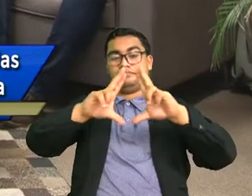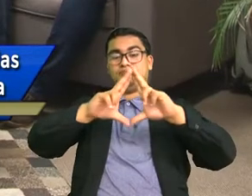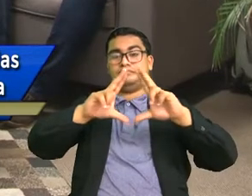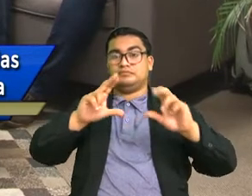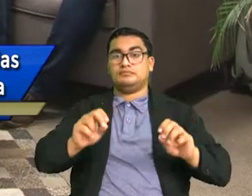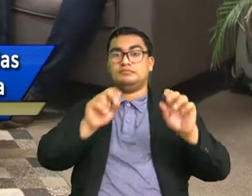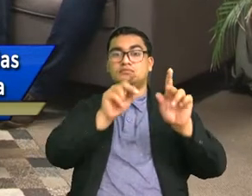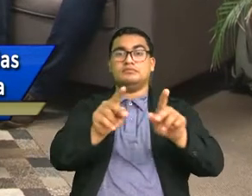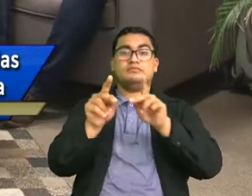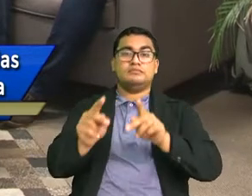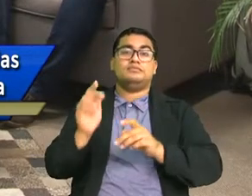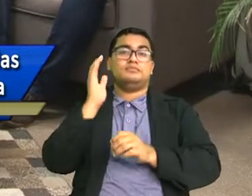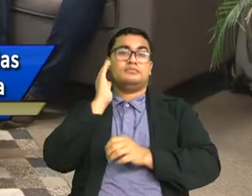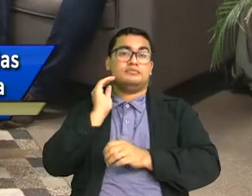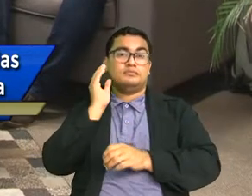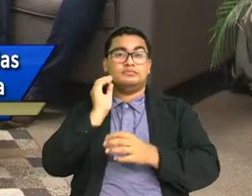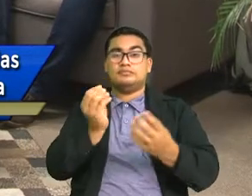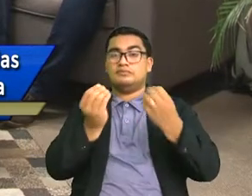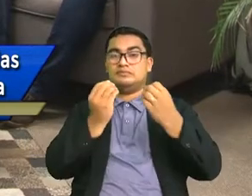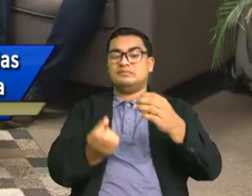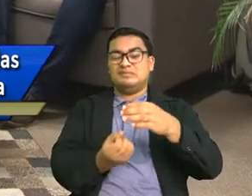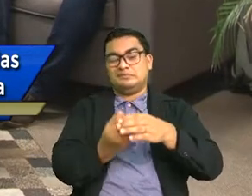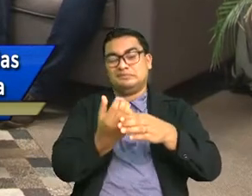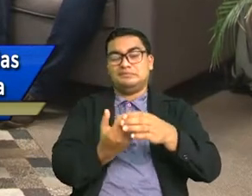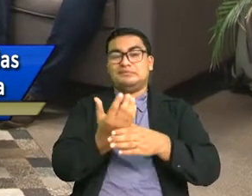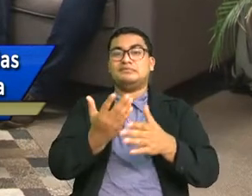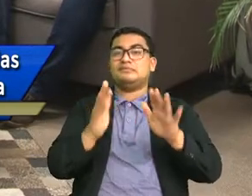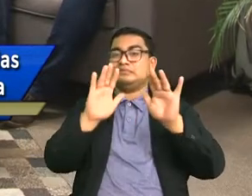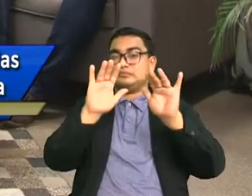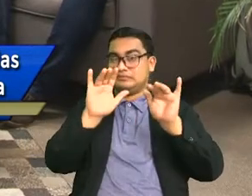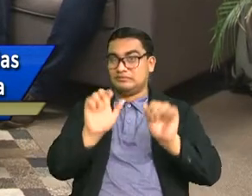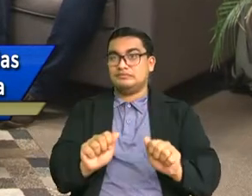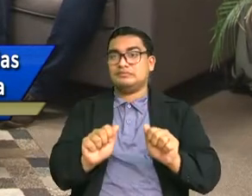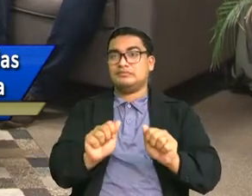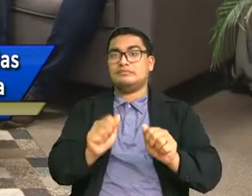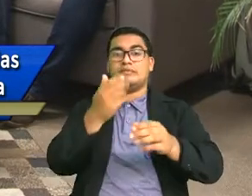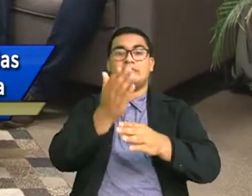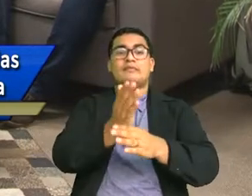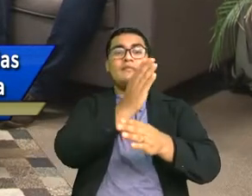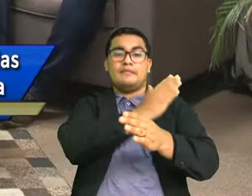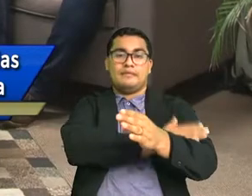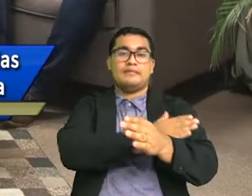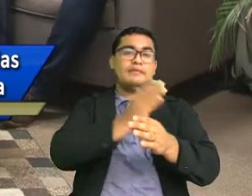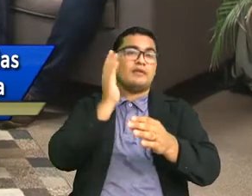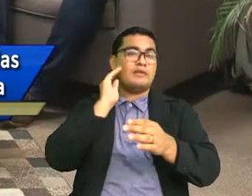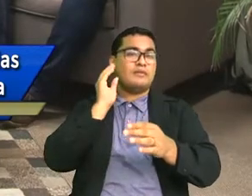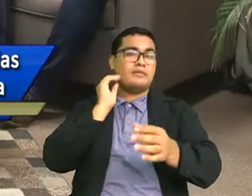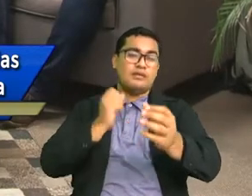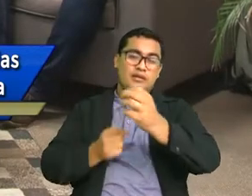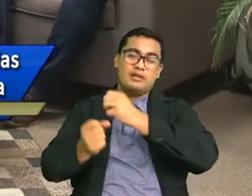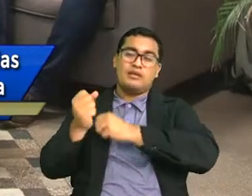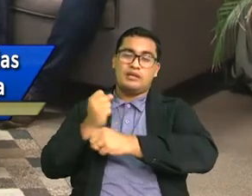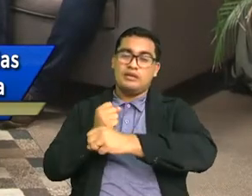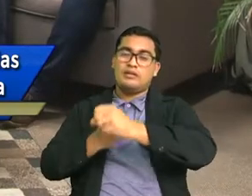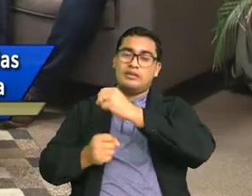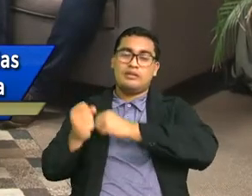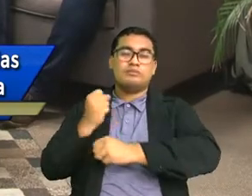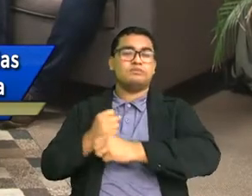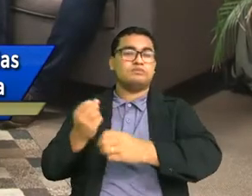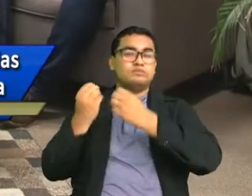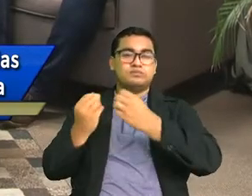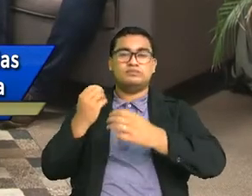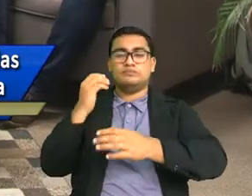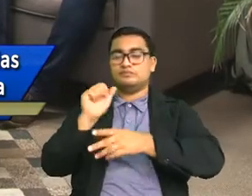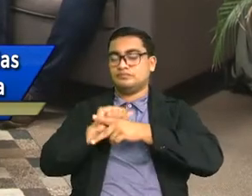productores con mucha experiencia que ya han experimentado por muchos años muchas prácticas y ellos dicen